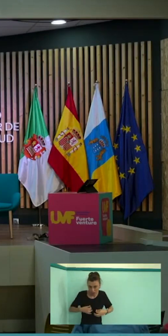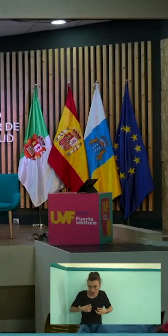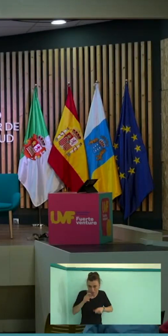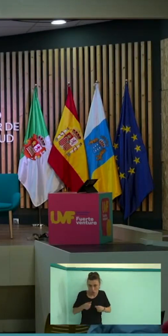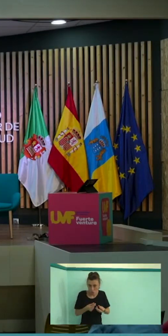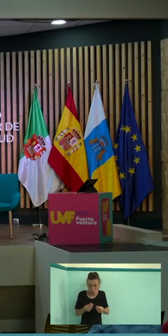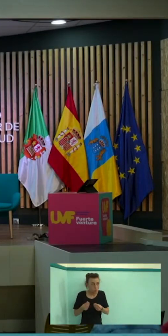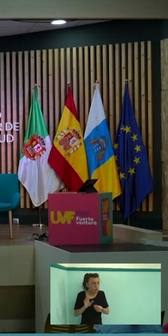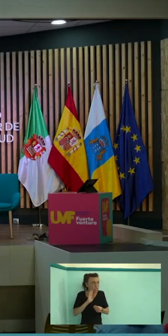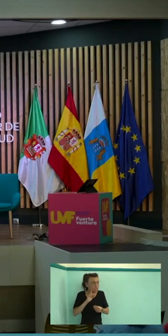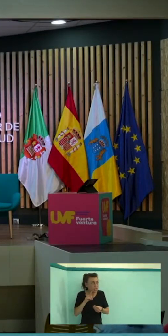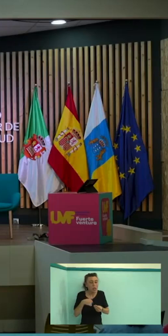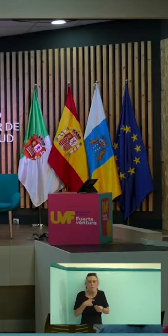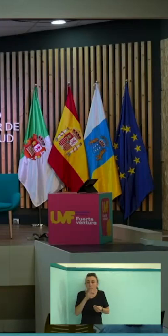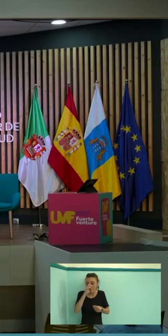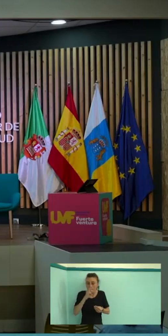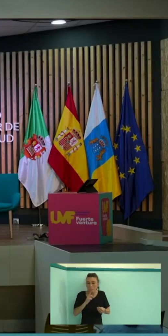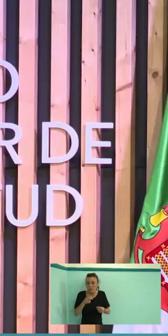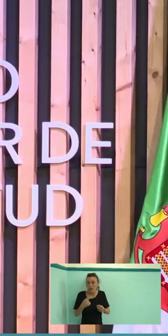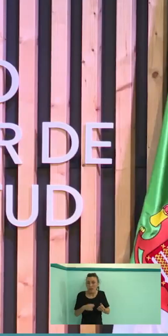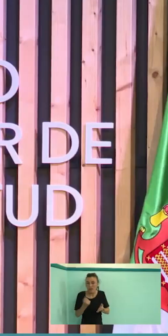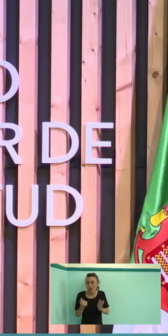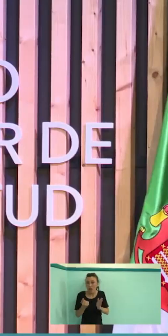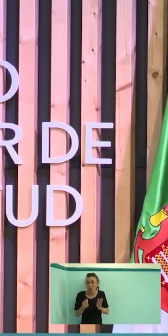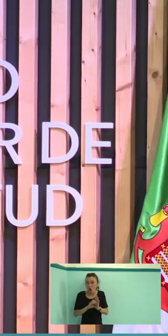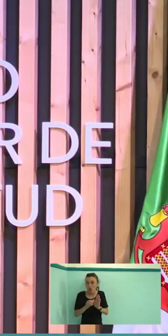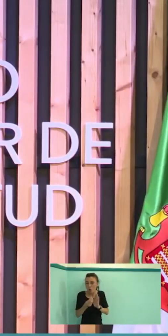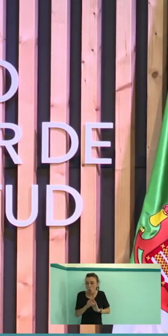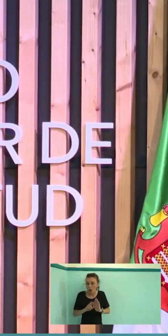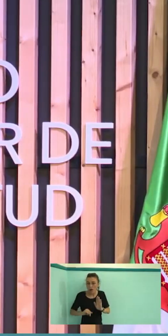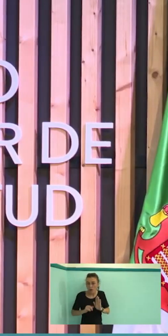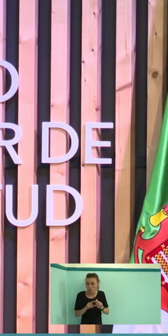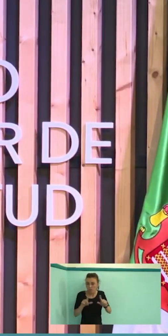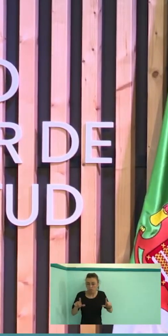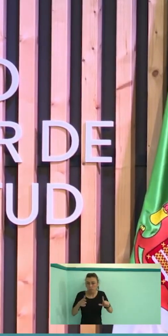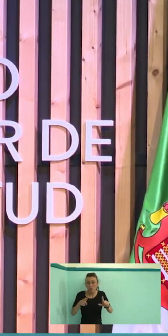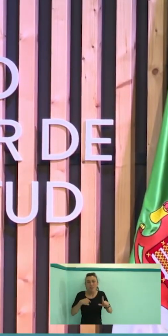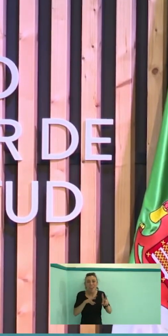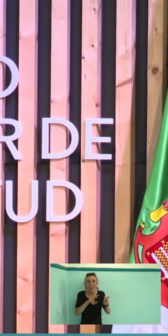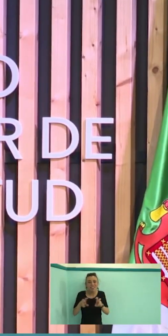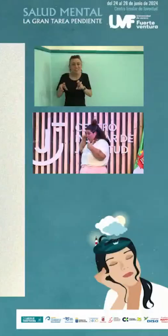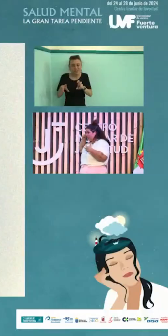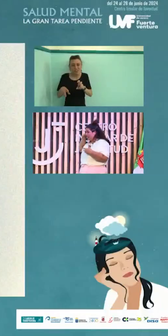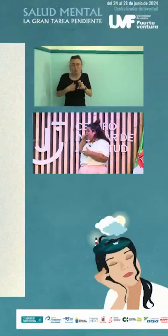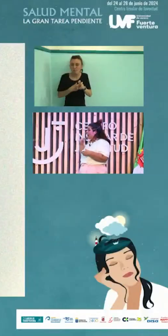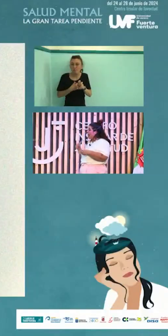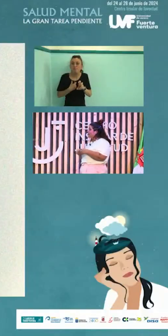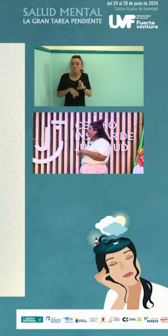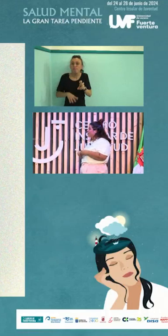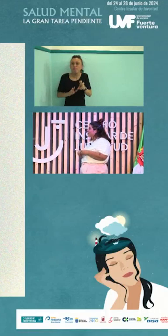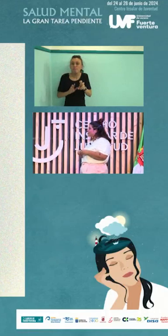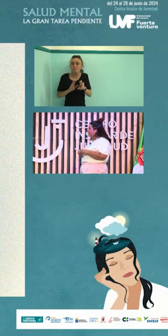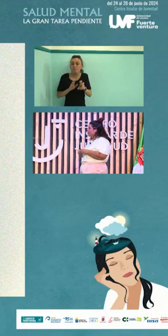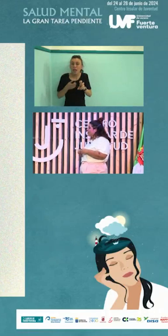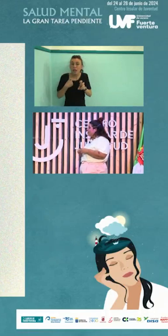QR también os lleva allí en el que desarrollo muchos muchos casos de gordofobia médica que me llegaron a mí a mí personalmente a mi